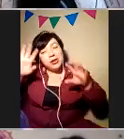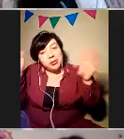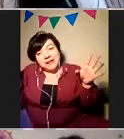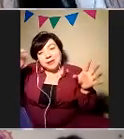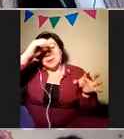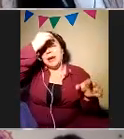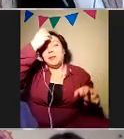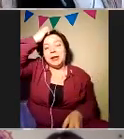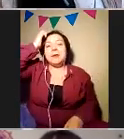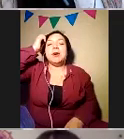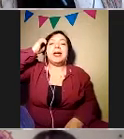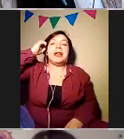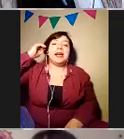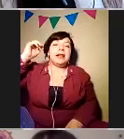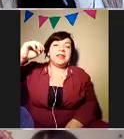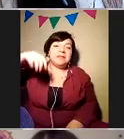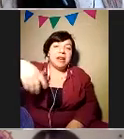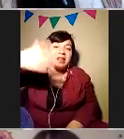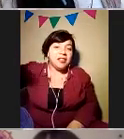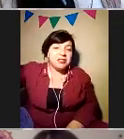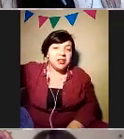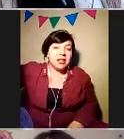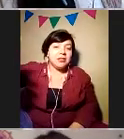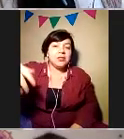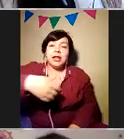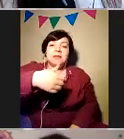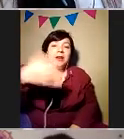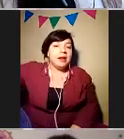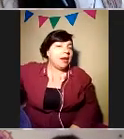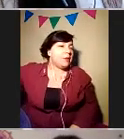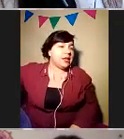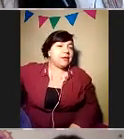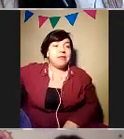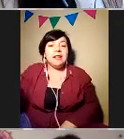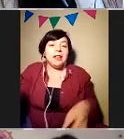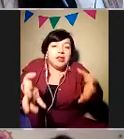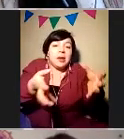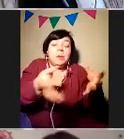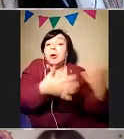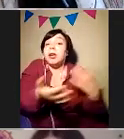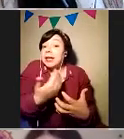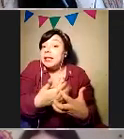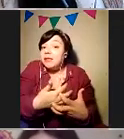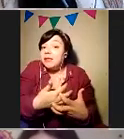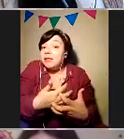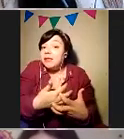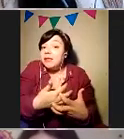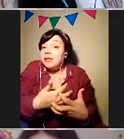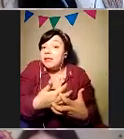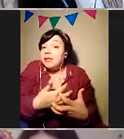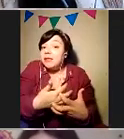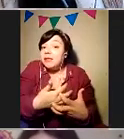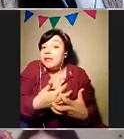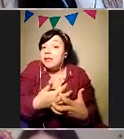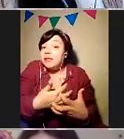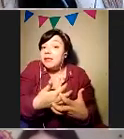como los, o sea, no, por ejemplo, la ley de donaciones, entonces sí, las empresas tienden a donar porque reciben